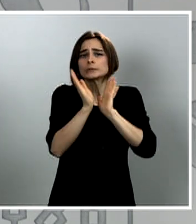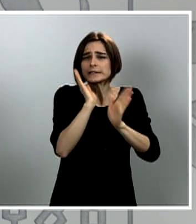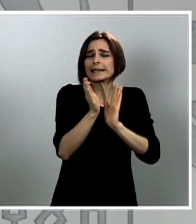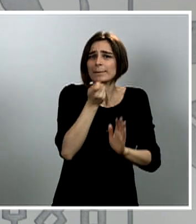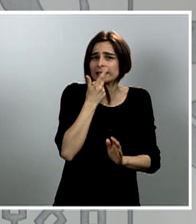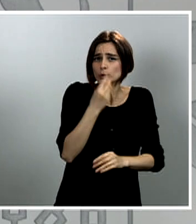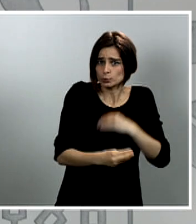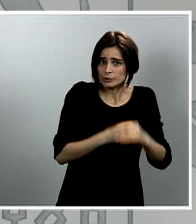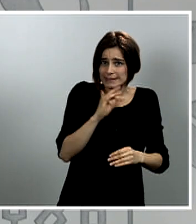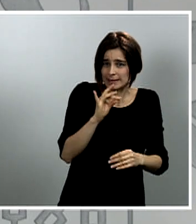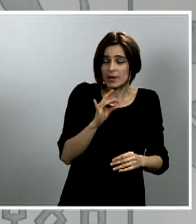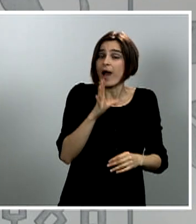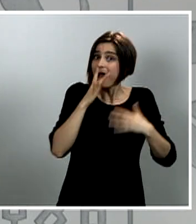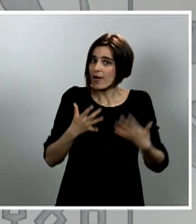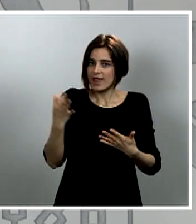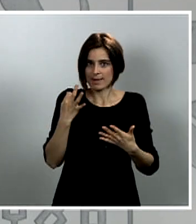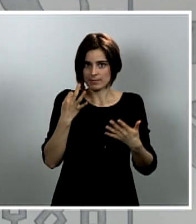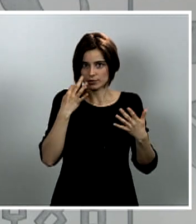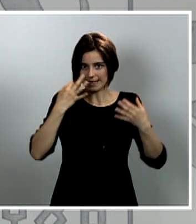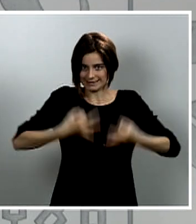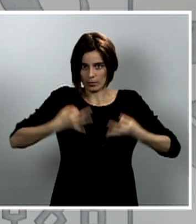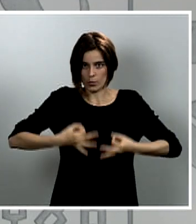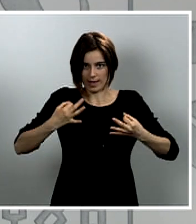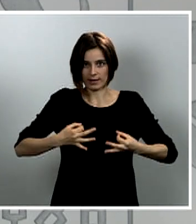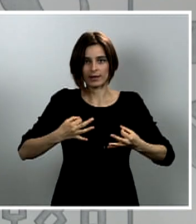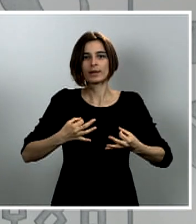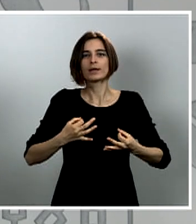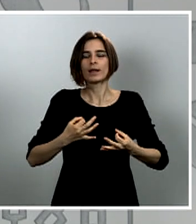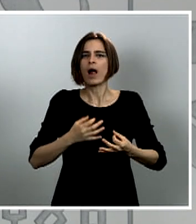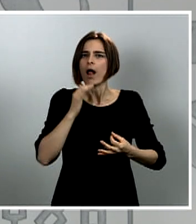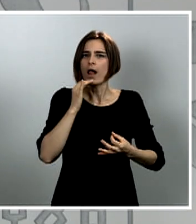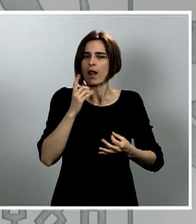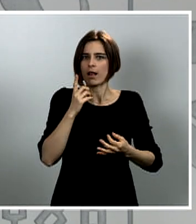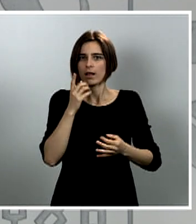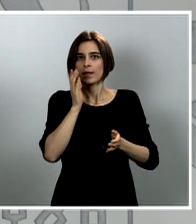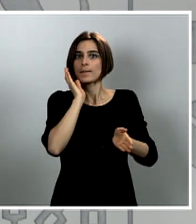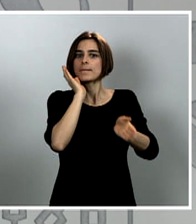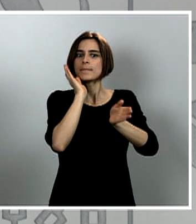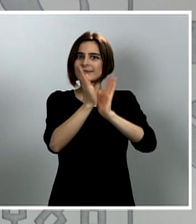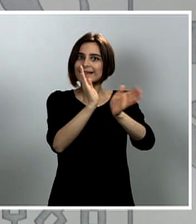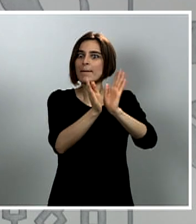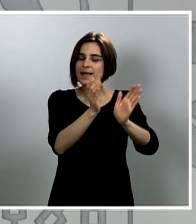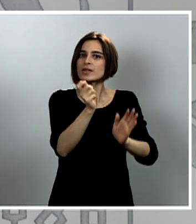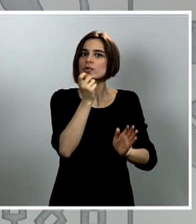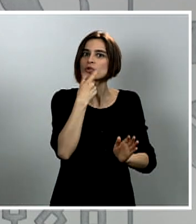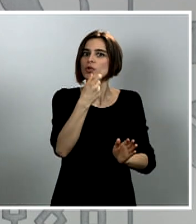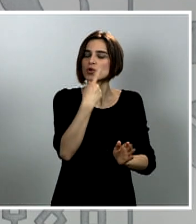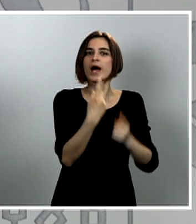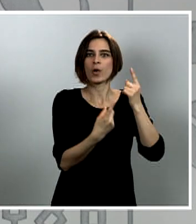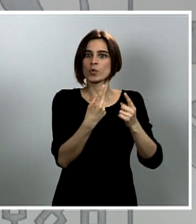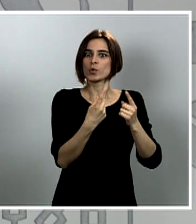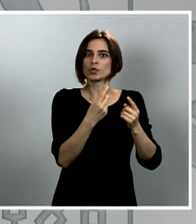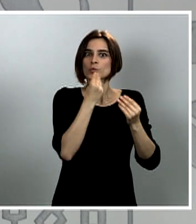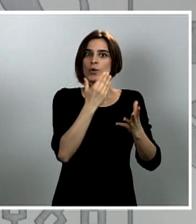los tratamientos de soporte, que sí que sabemos ya que tienen un impacto importante en la morbimortalidad, se estén dando correctamente, y es lo que están